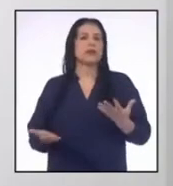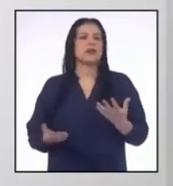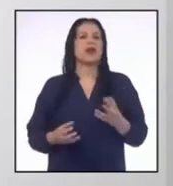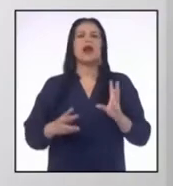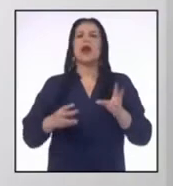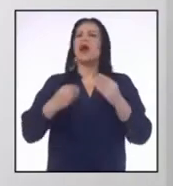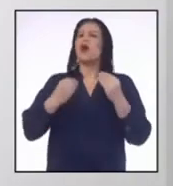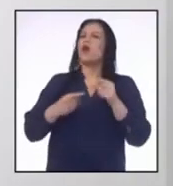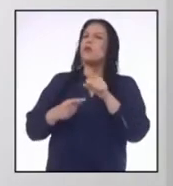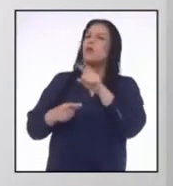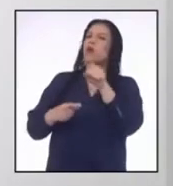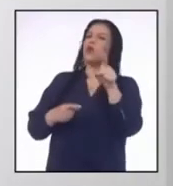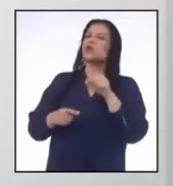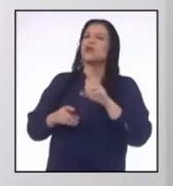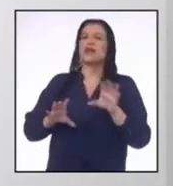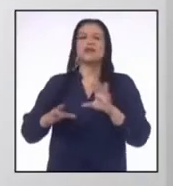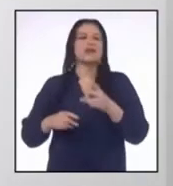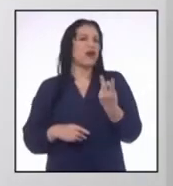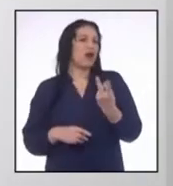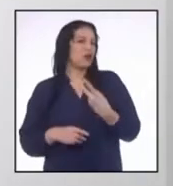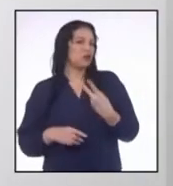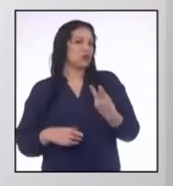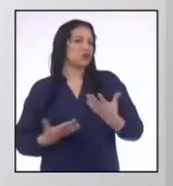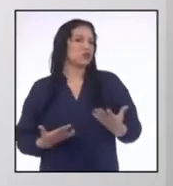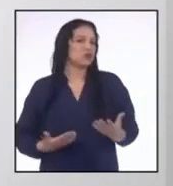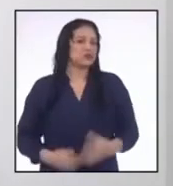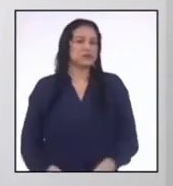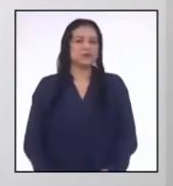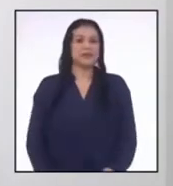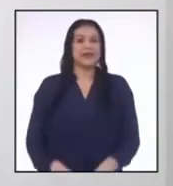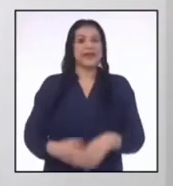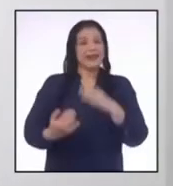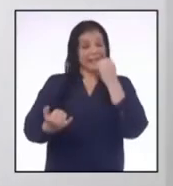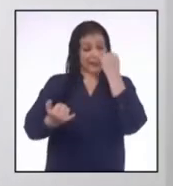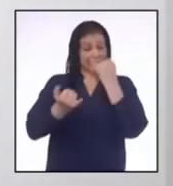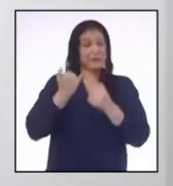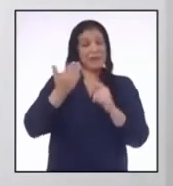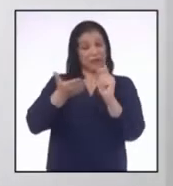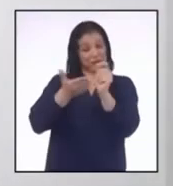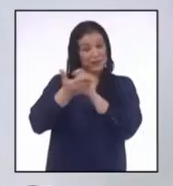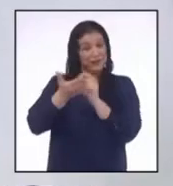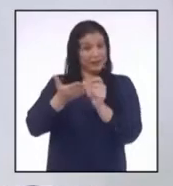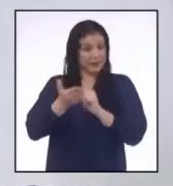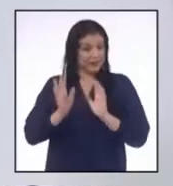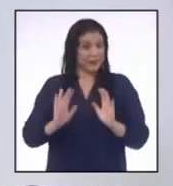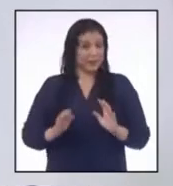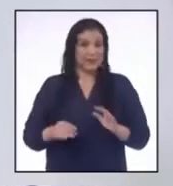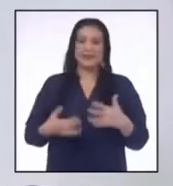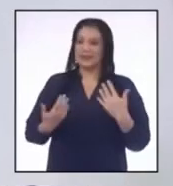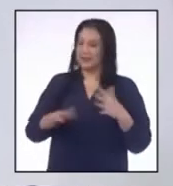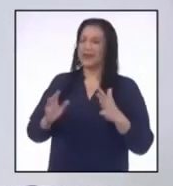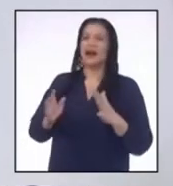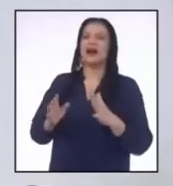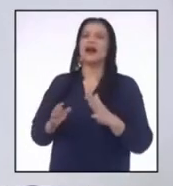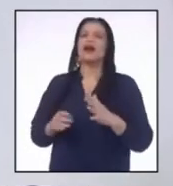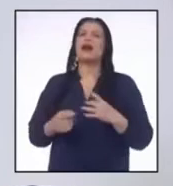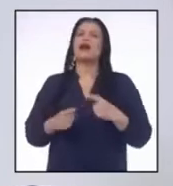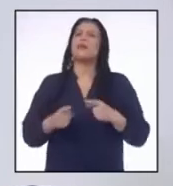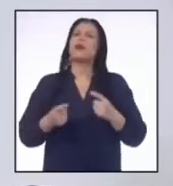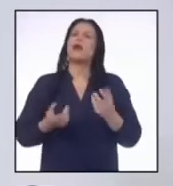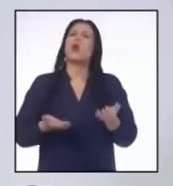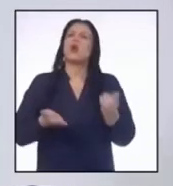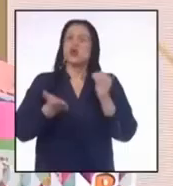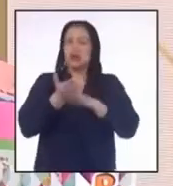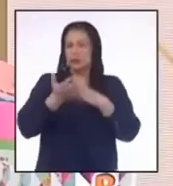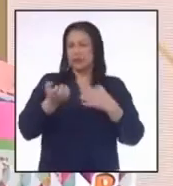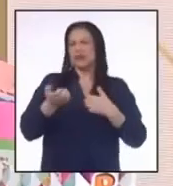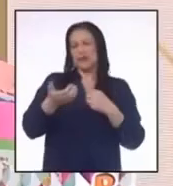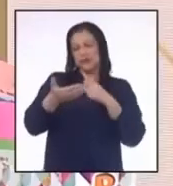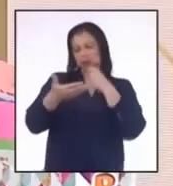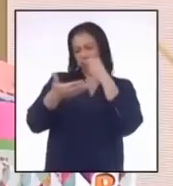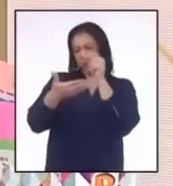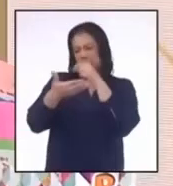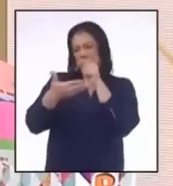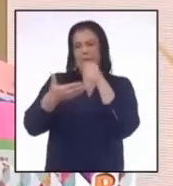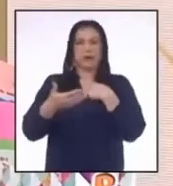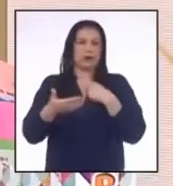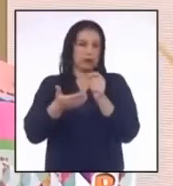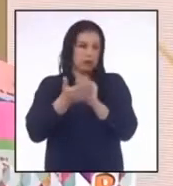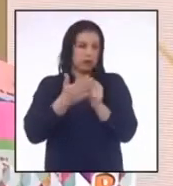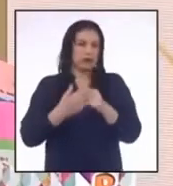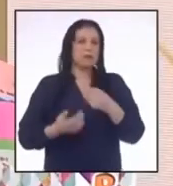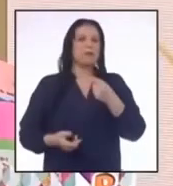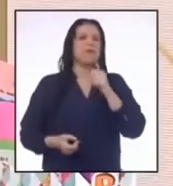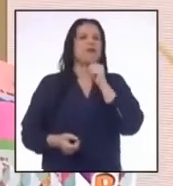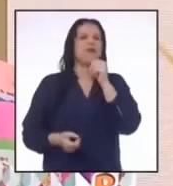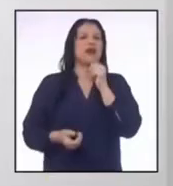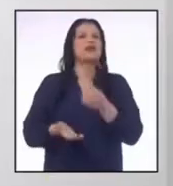¿Cómo les fue, Stephanie Junior? ¿Terminaron de escribir? Sí, profesora, pero quiero revisar lo que escribí. Yo igual, profesora,